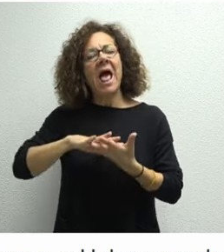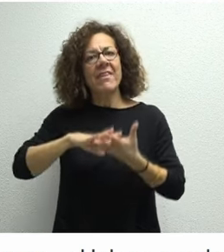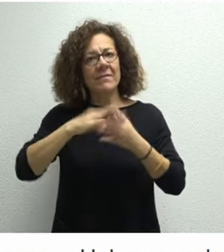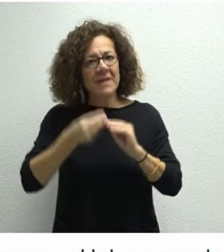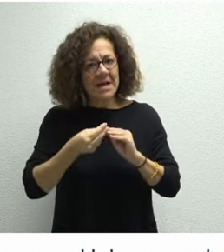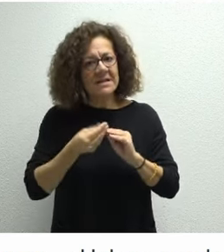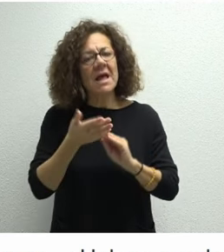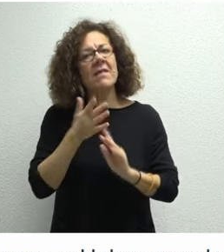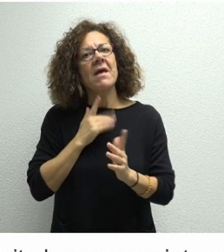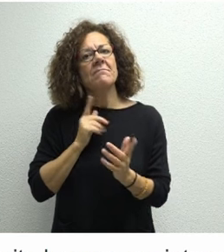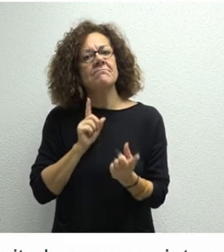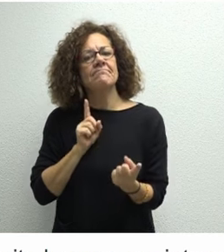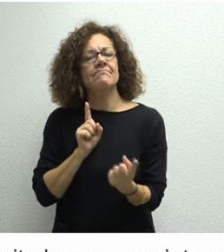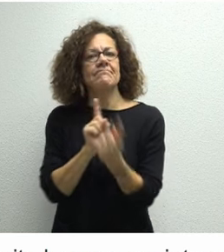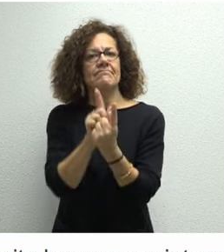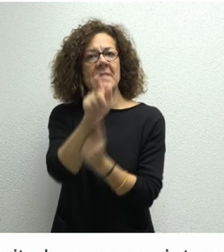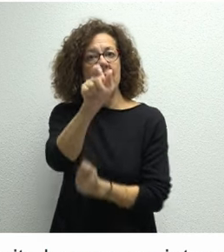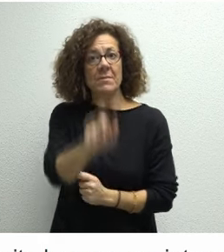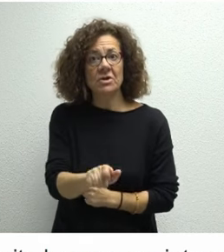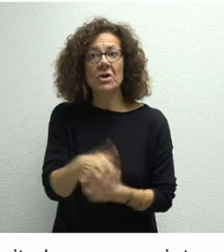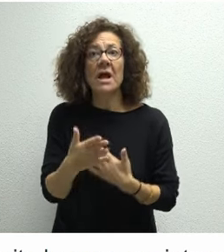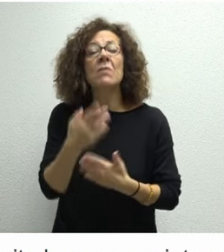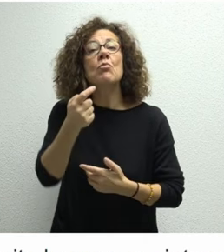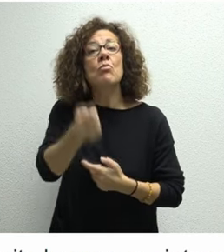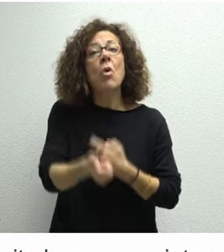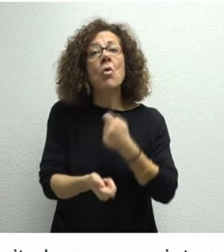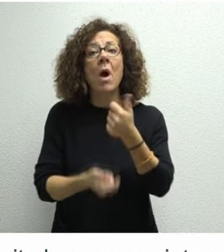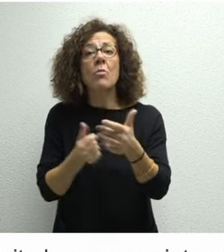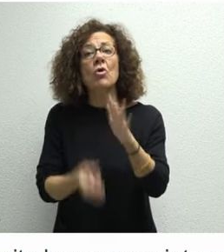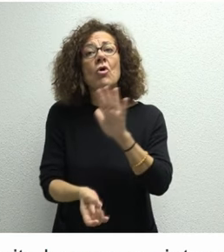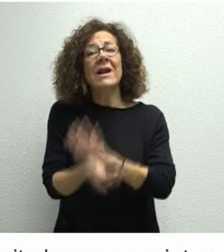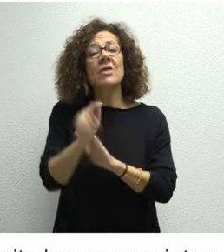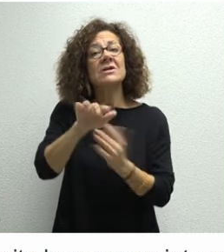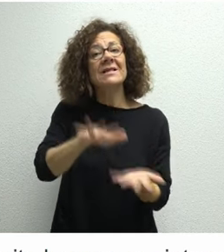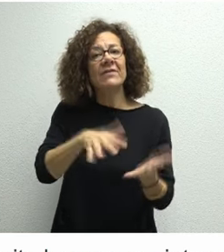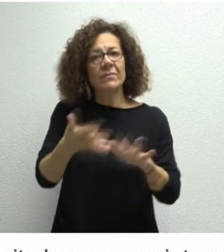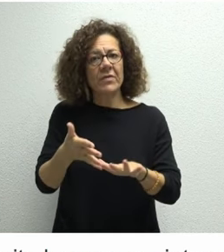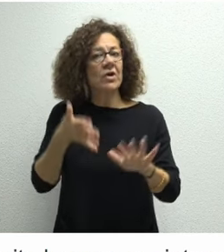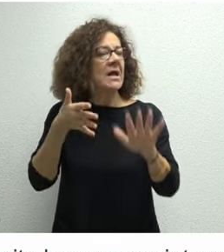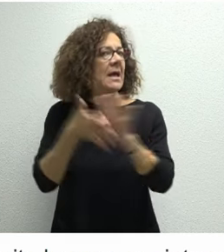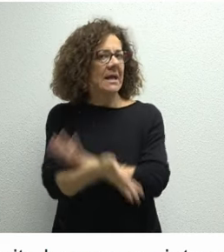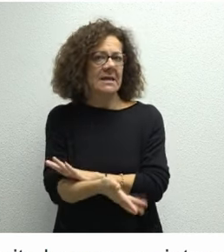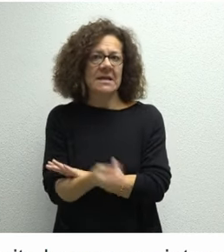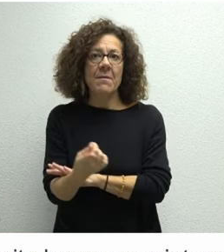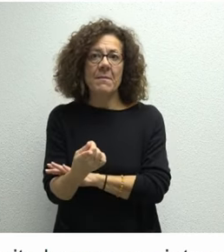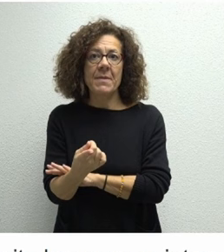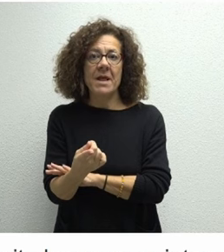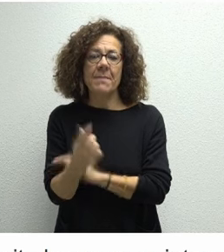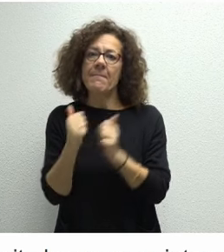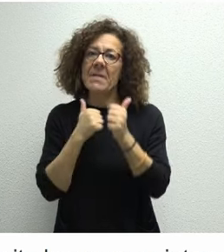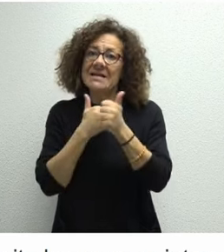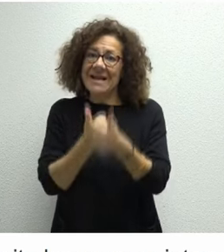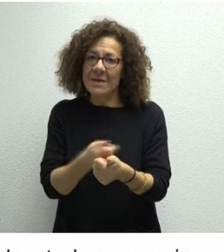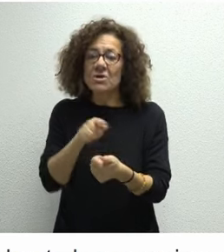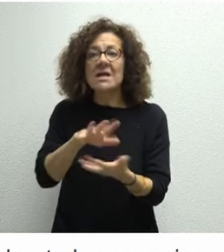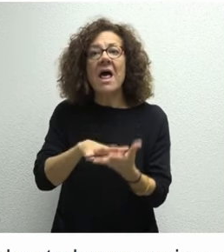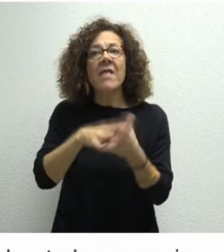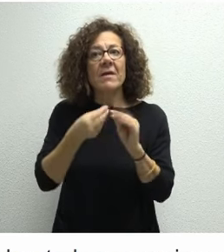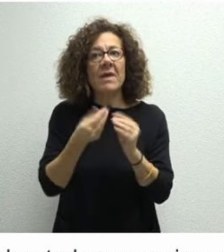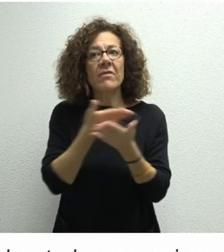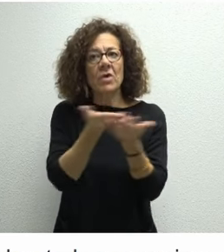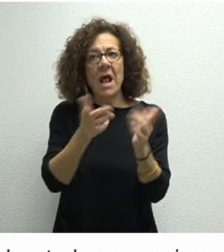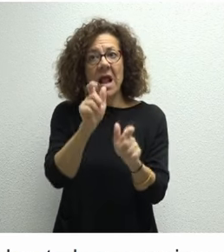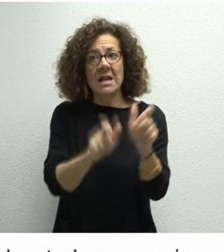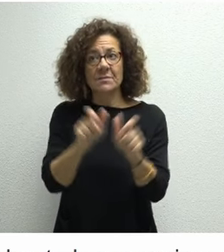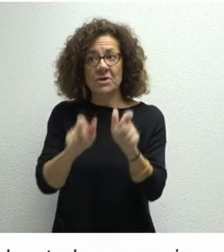de acercarse a la persona y bueno ir poco a poco no generando esa transformación que siempre que siempre perseguimos Y esa adaptación a a las